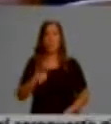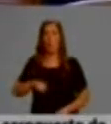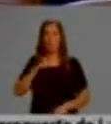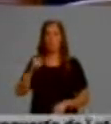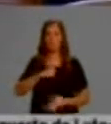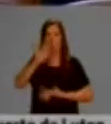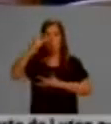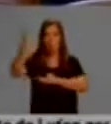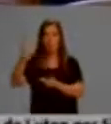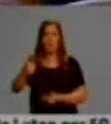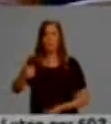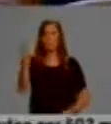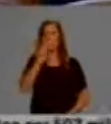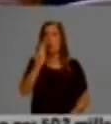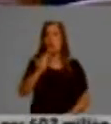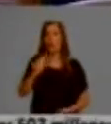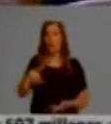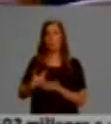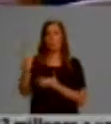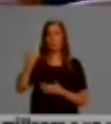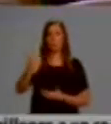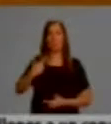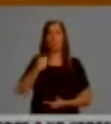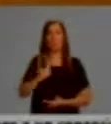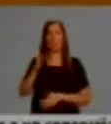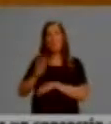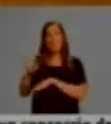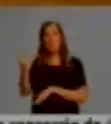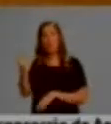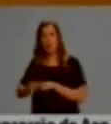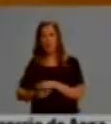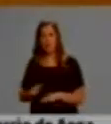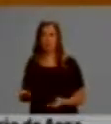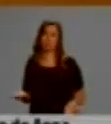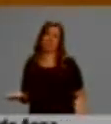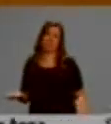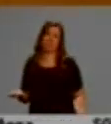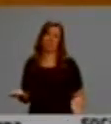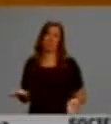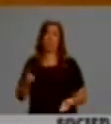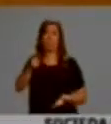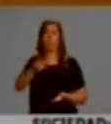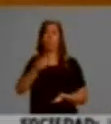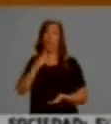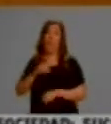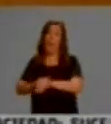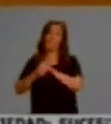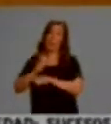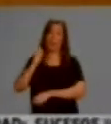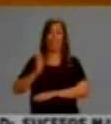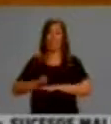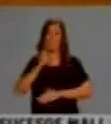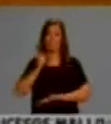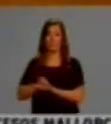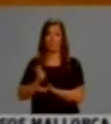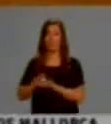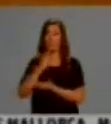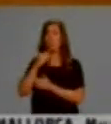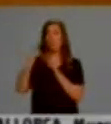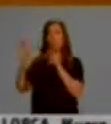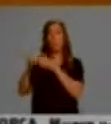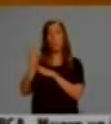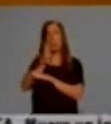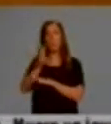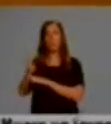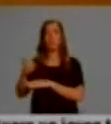hospitales, sus escuelas y sus pensiones. Señor Rajoy, según la declaración ante el juez de su amigo y extesorero, su partido habría